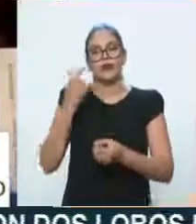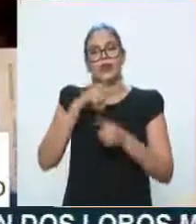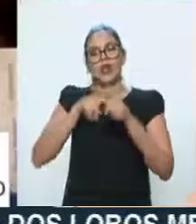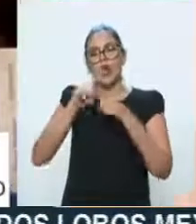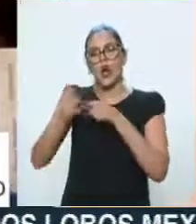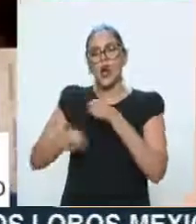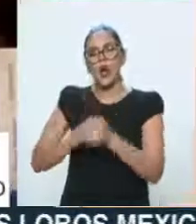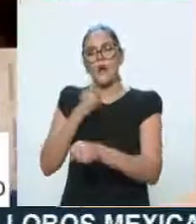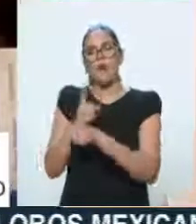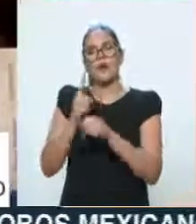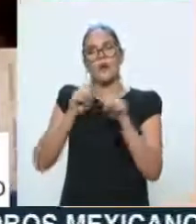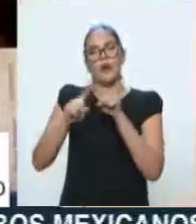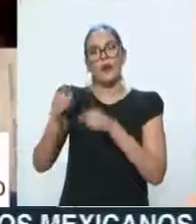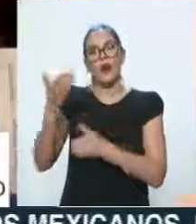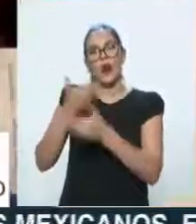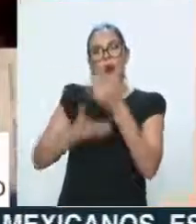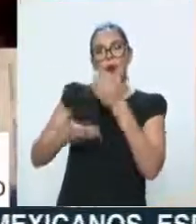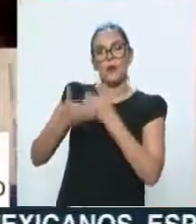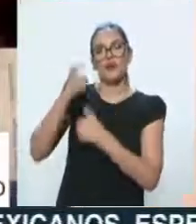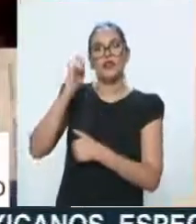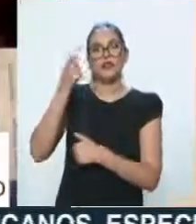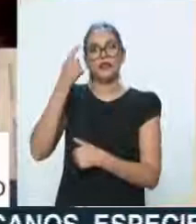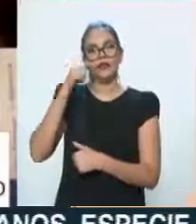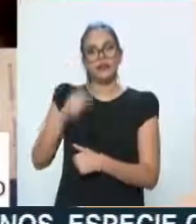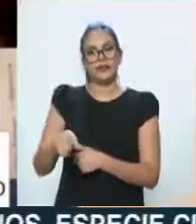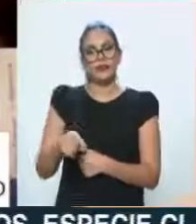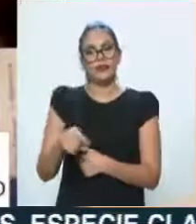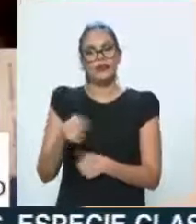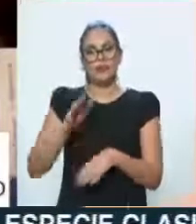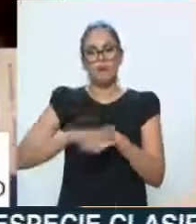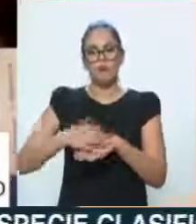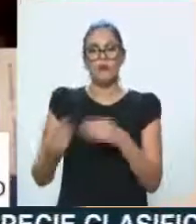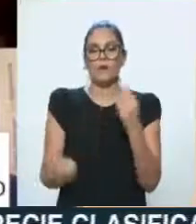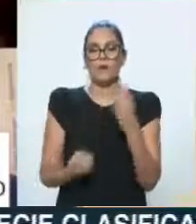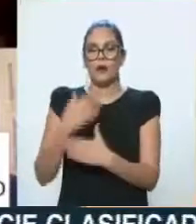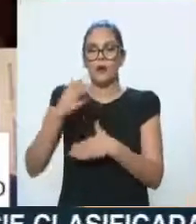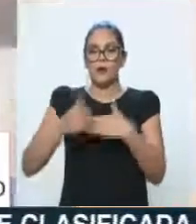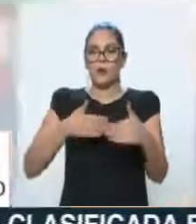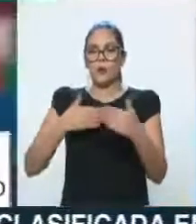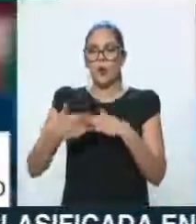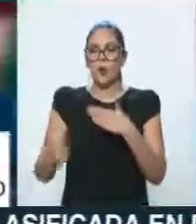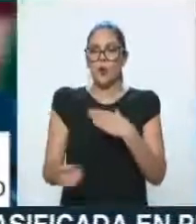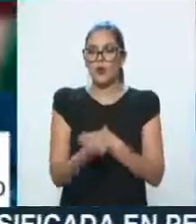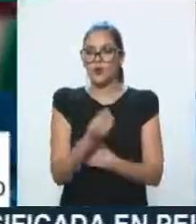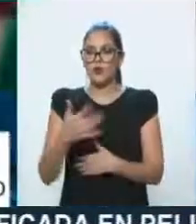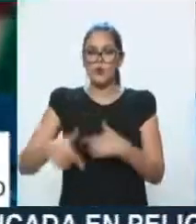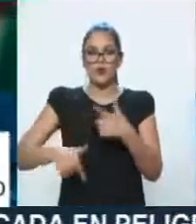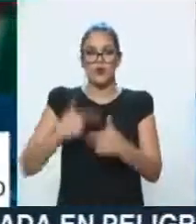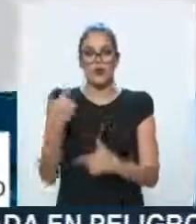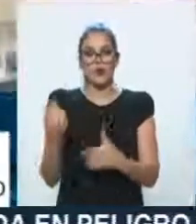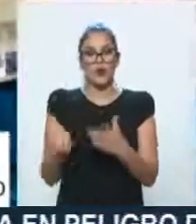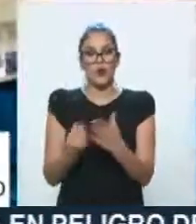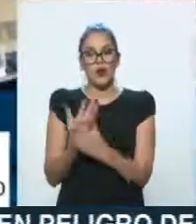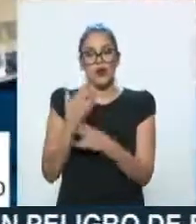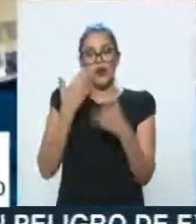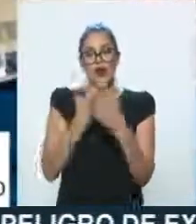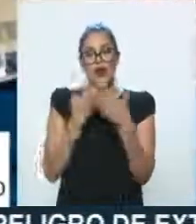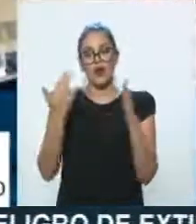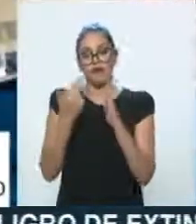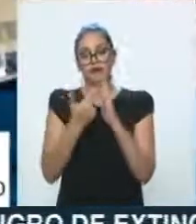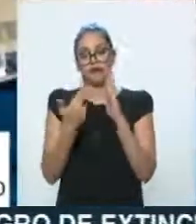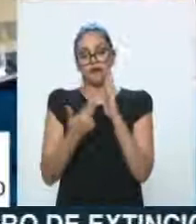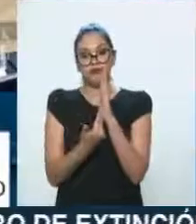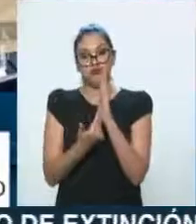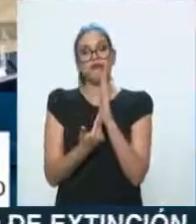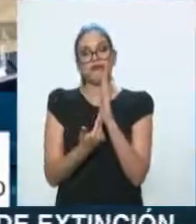oportunidades comerciales y atracción de inversión a la región. Lo moderniza con 12 nuevos capítulos que introducen disciplinas que hoy en día